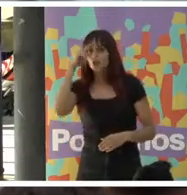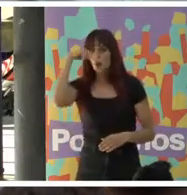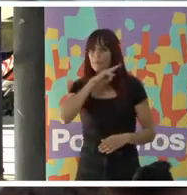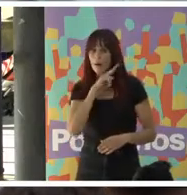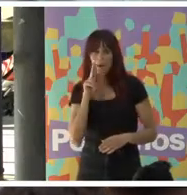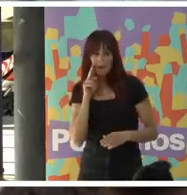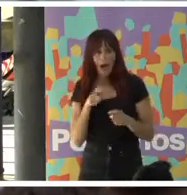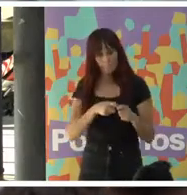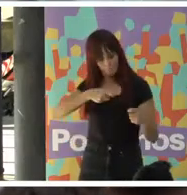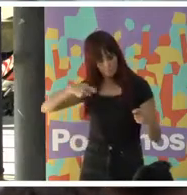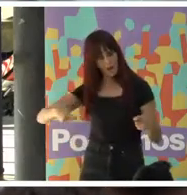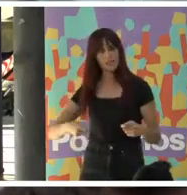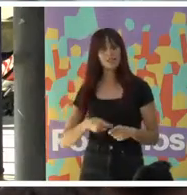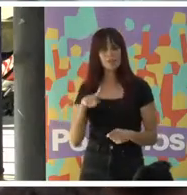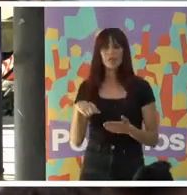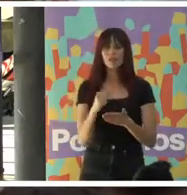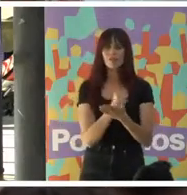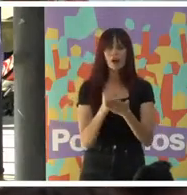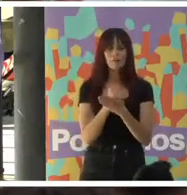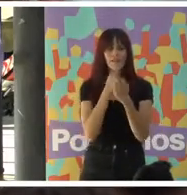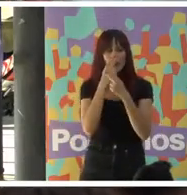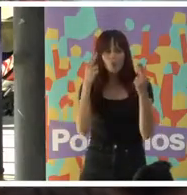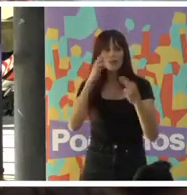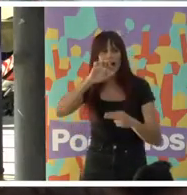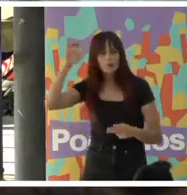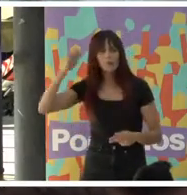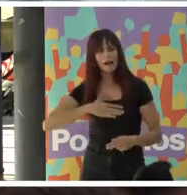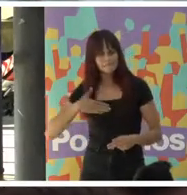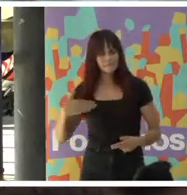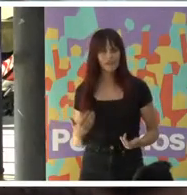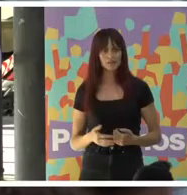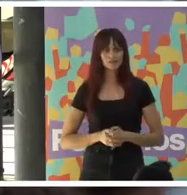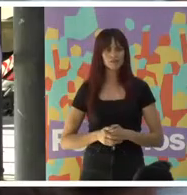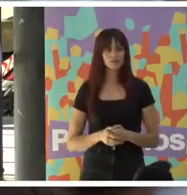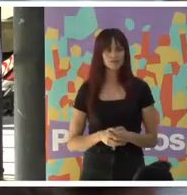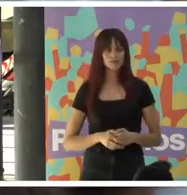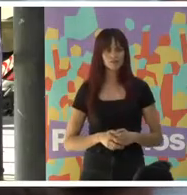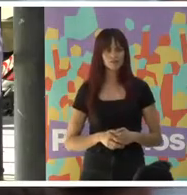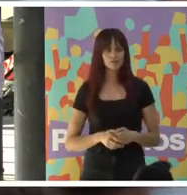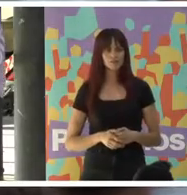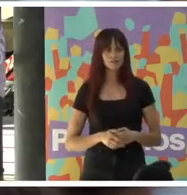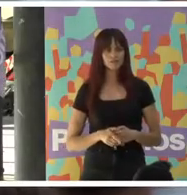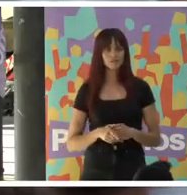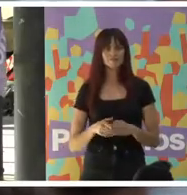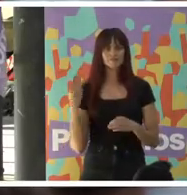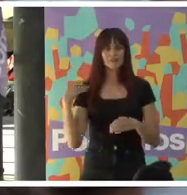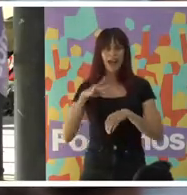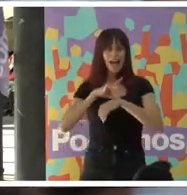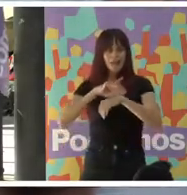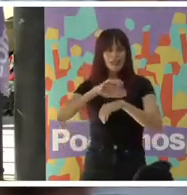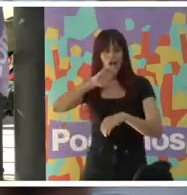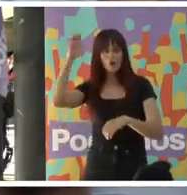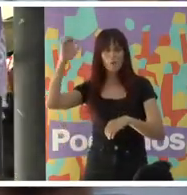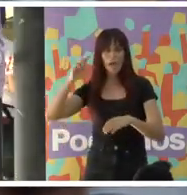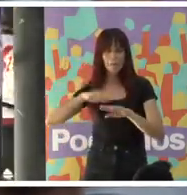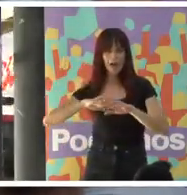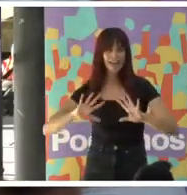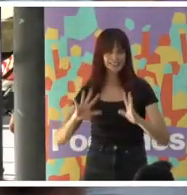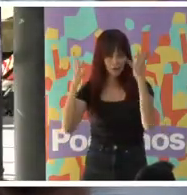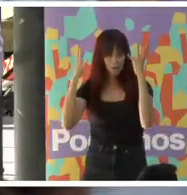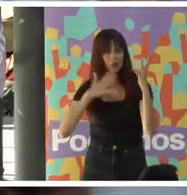paternidad y maternidad. Queremos esa farmacia pública europea. Queremos activar esa agencia europea de